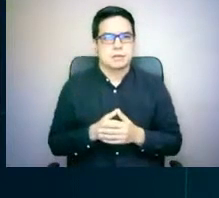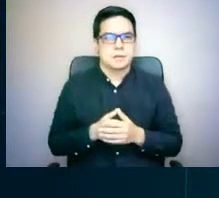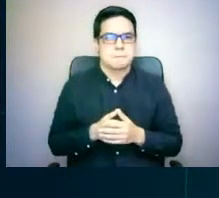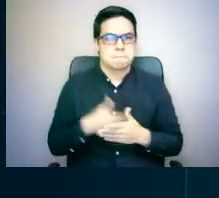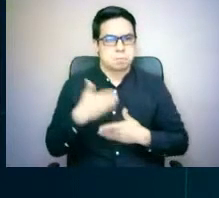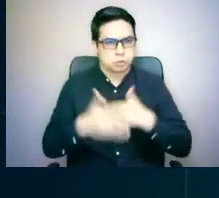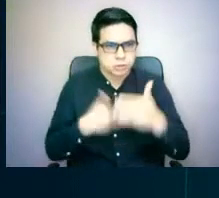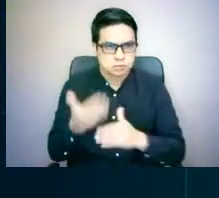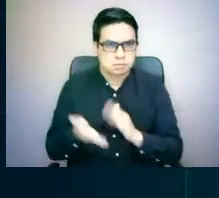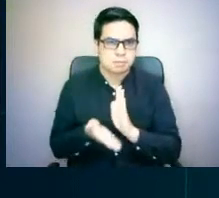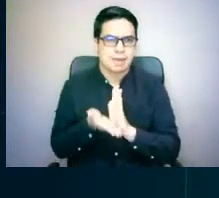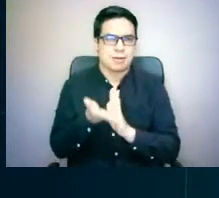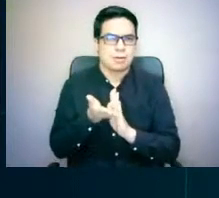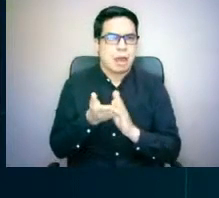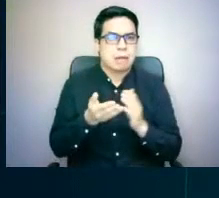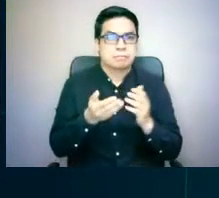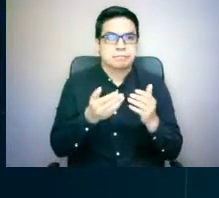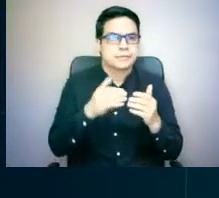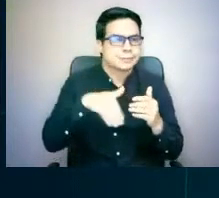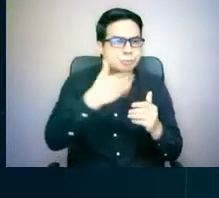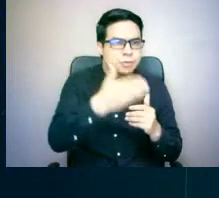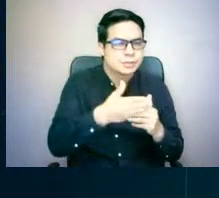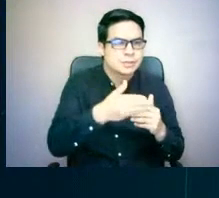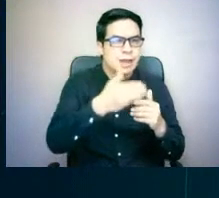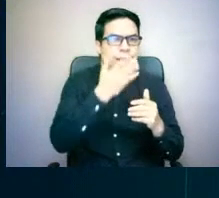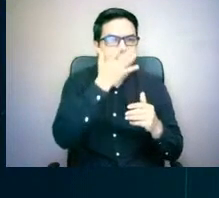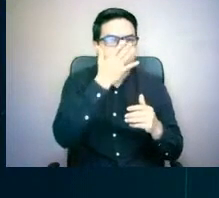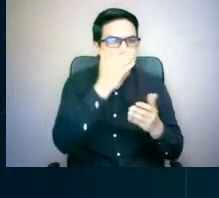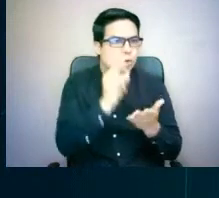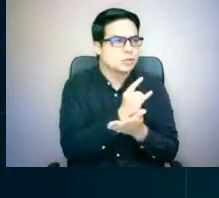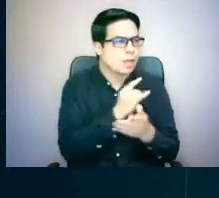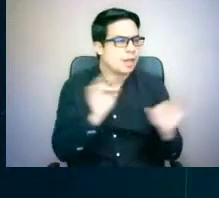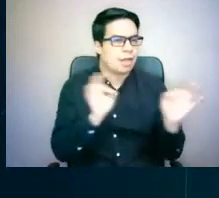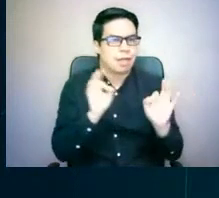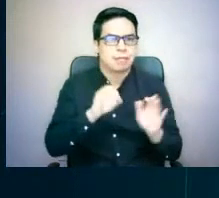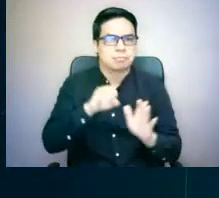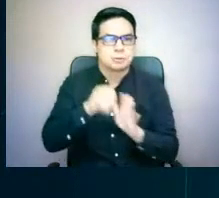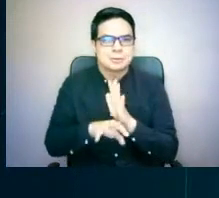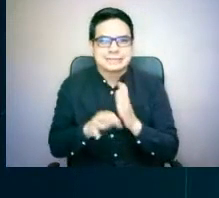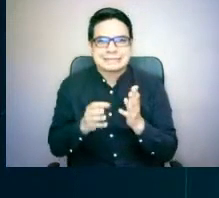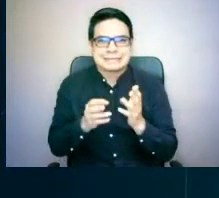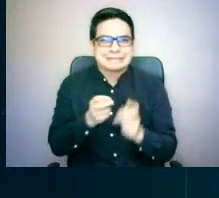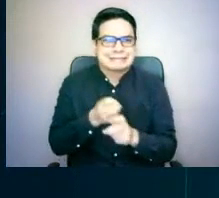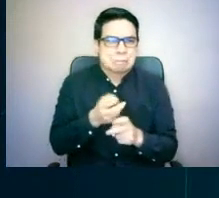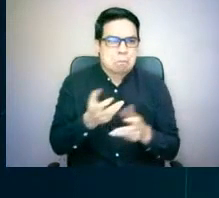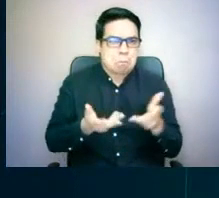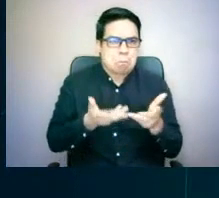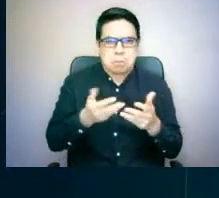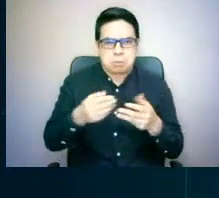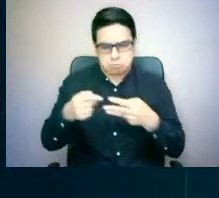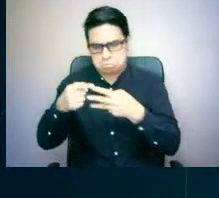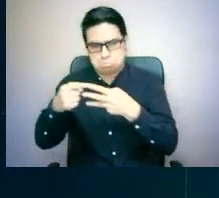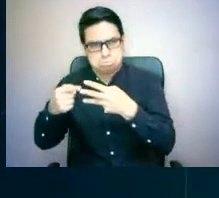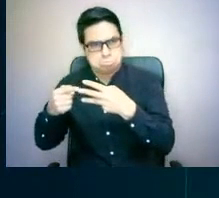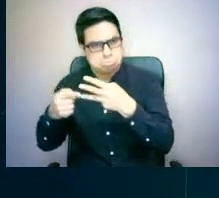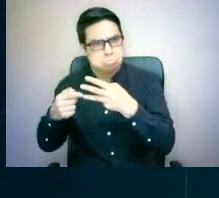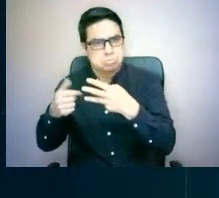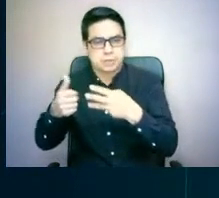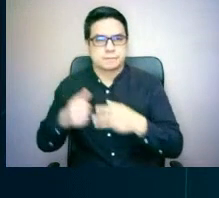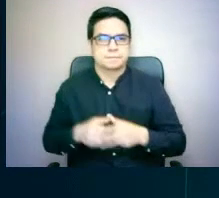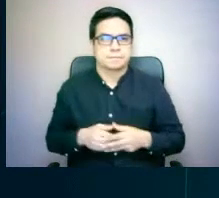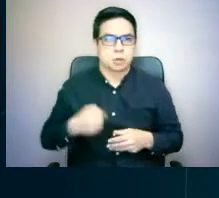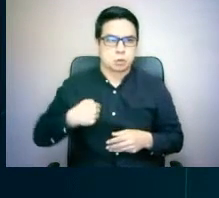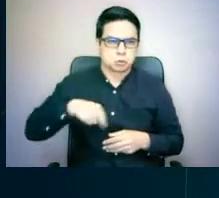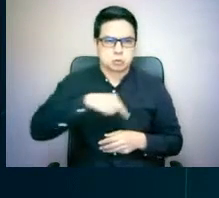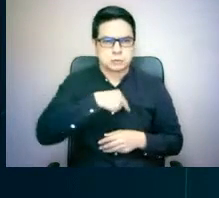de disposición final como el manejo. Pues nosotros pues estamos valorando que